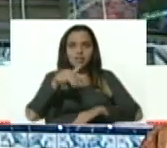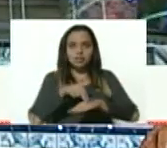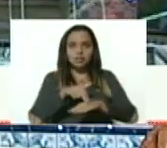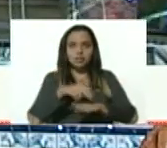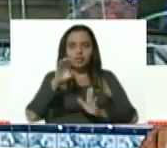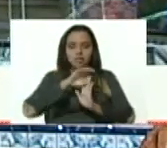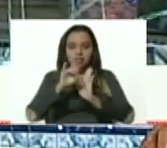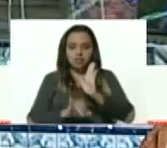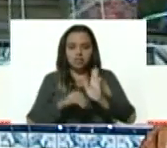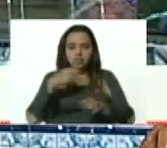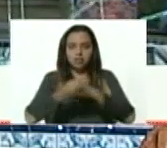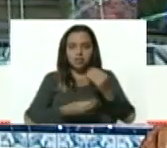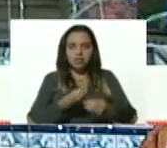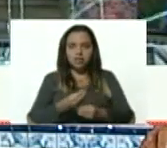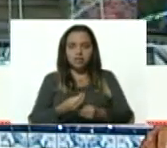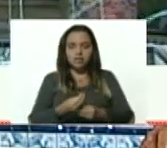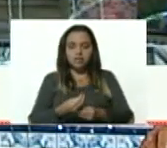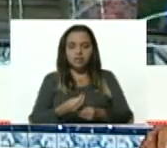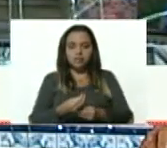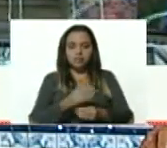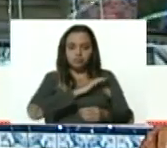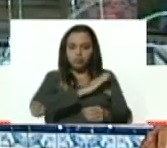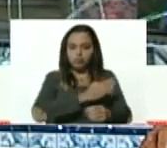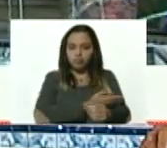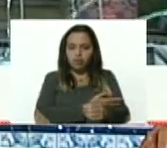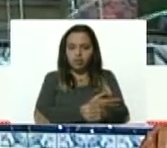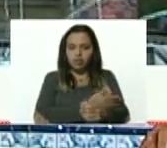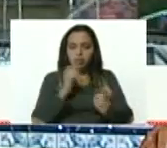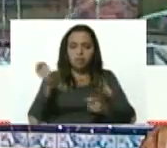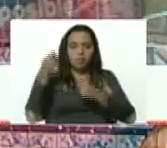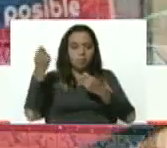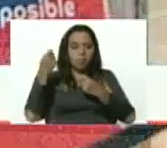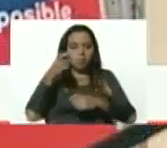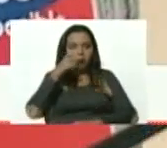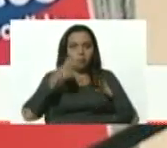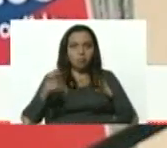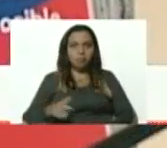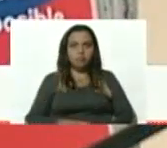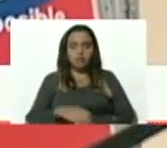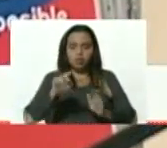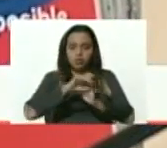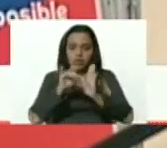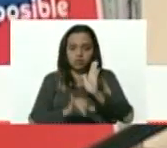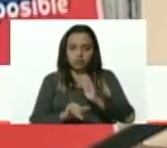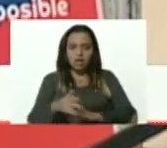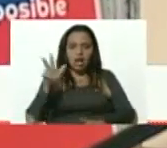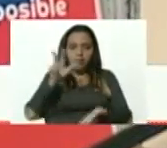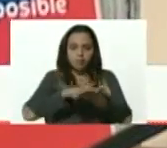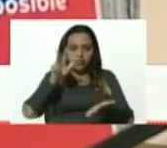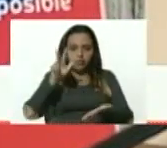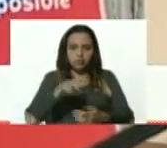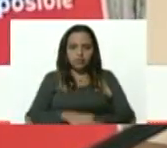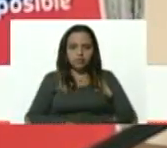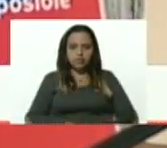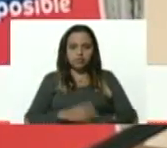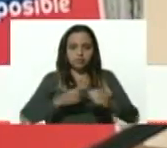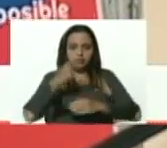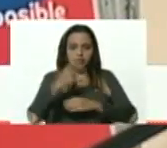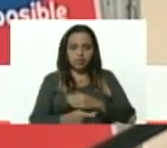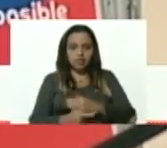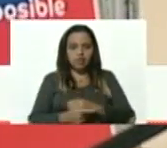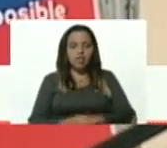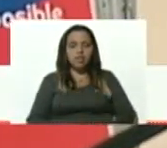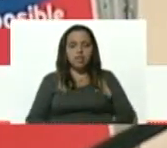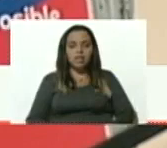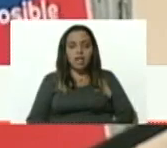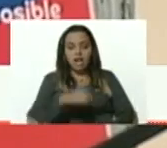órgano plenipotenciario, soberano y popular, constitucional, aprobó el Plan de la Patria